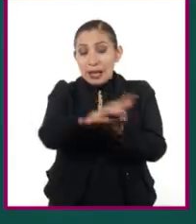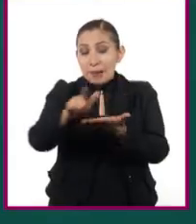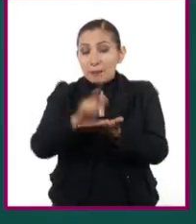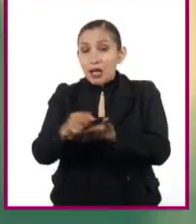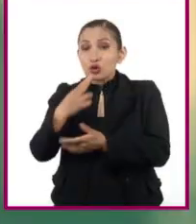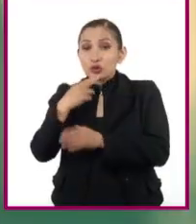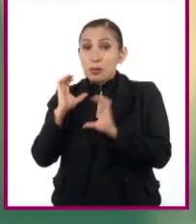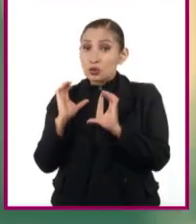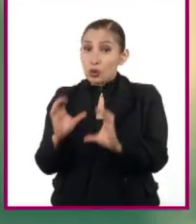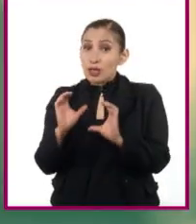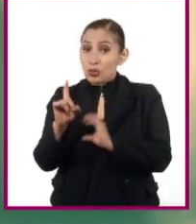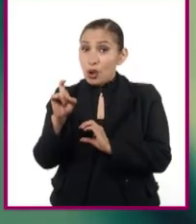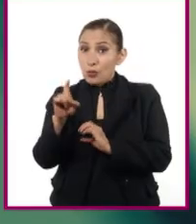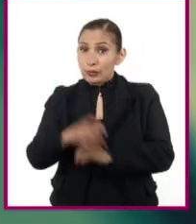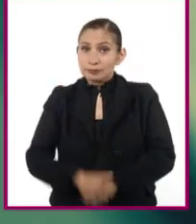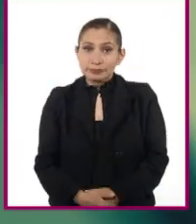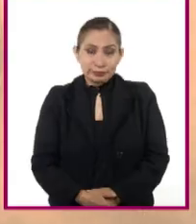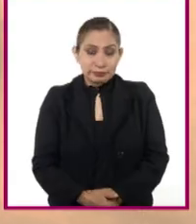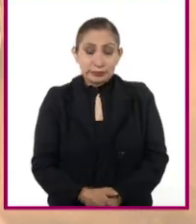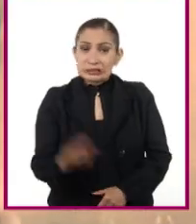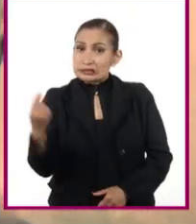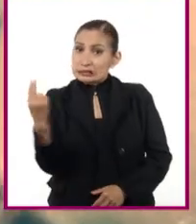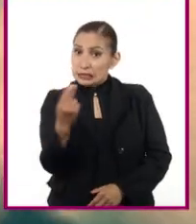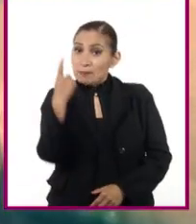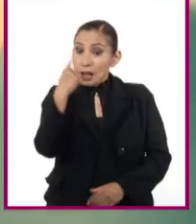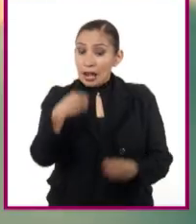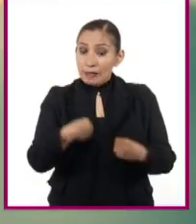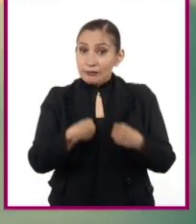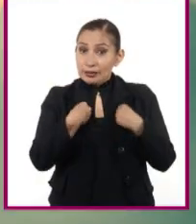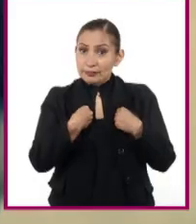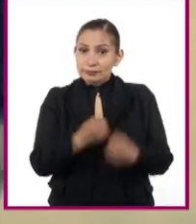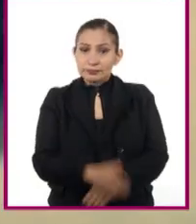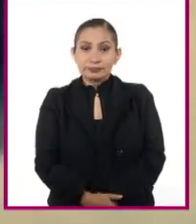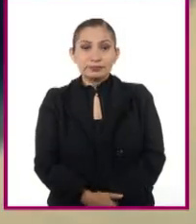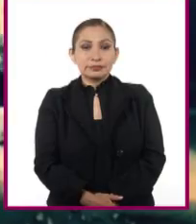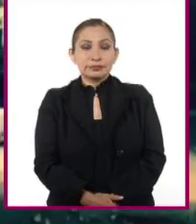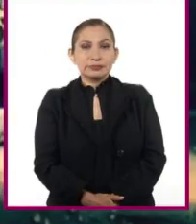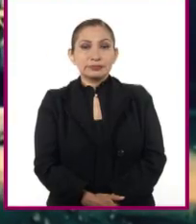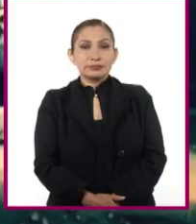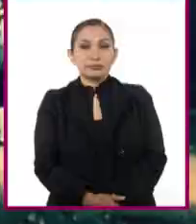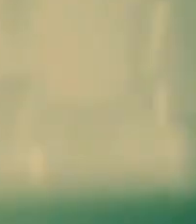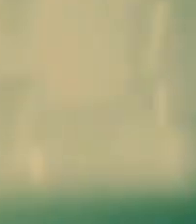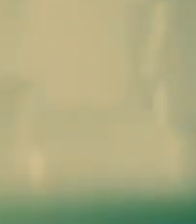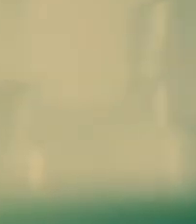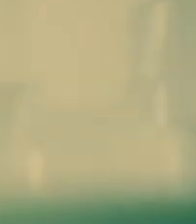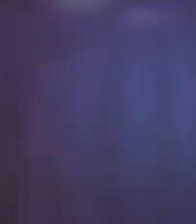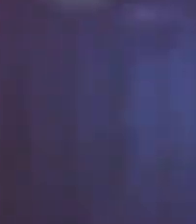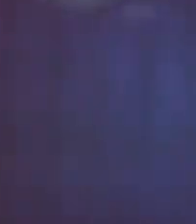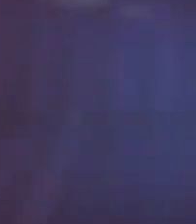un uso más razonable de este recurso, indispensable para la vida.